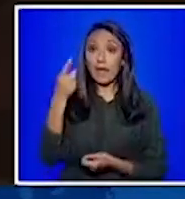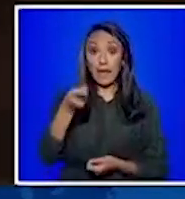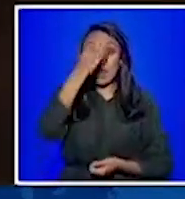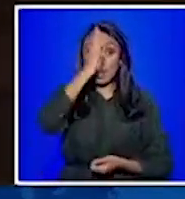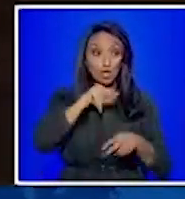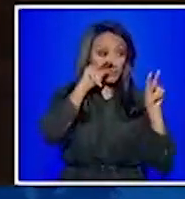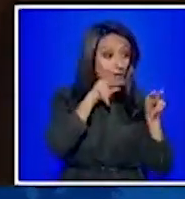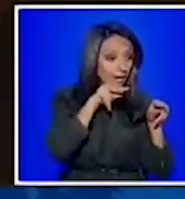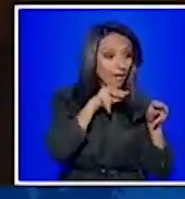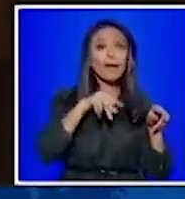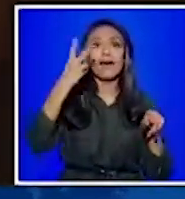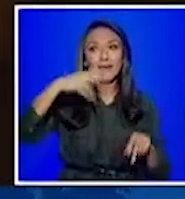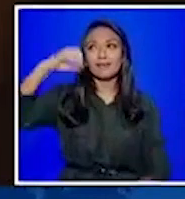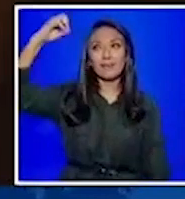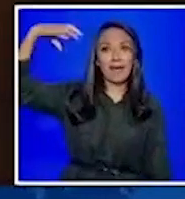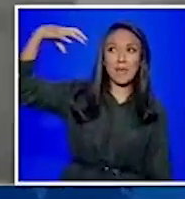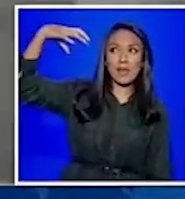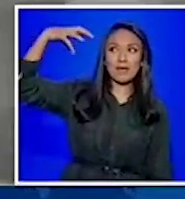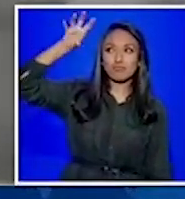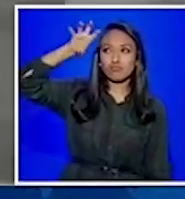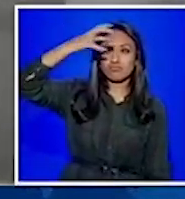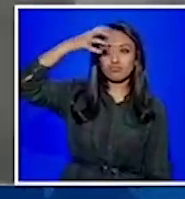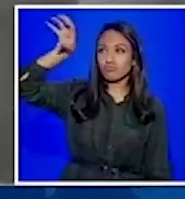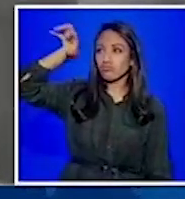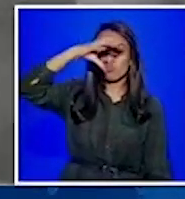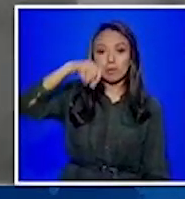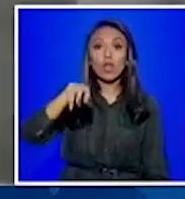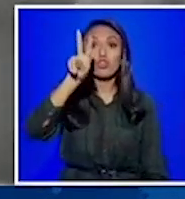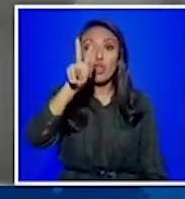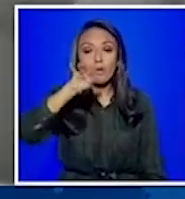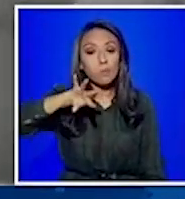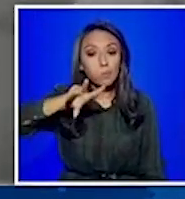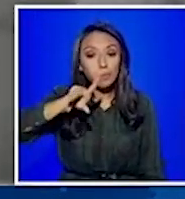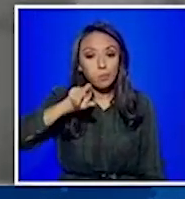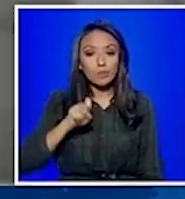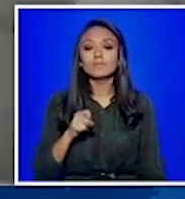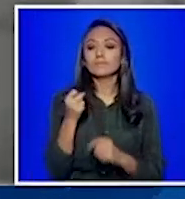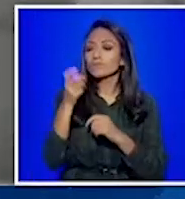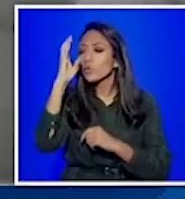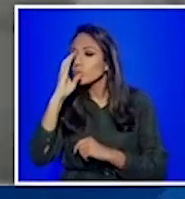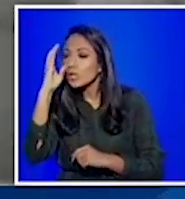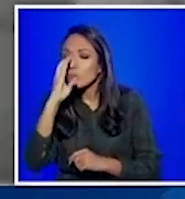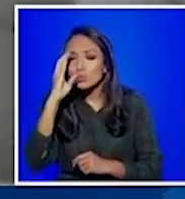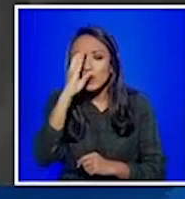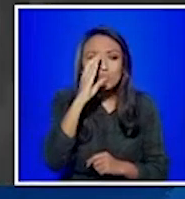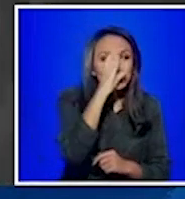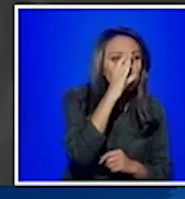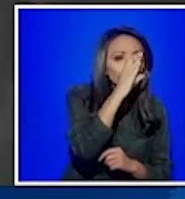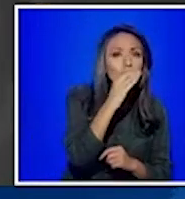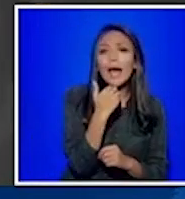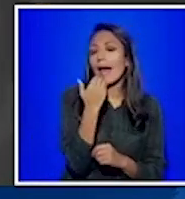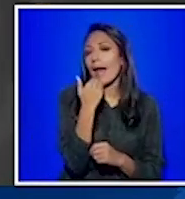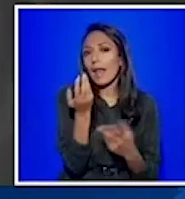cámaras de la iglesia las cuales captaron cuando dos delincuentes registraban cada habitación del templo buscando algo de valor